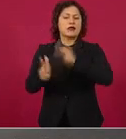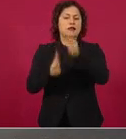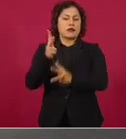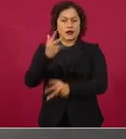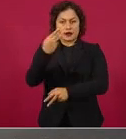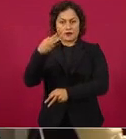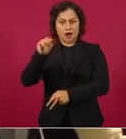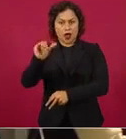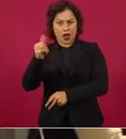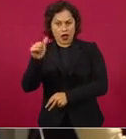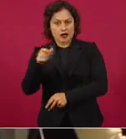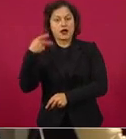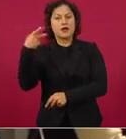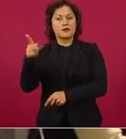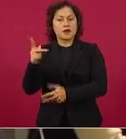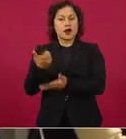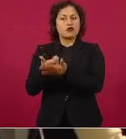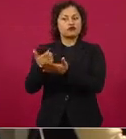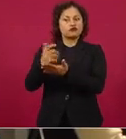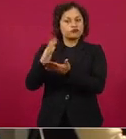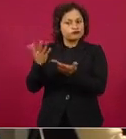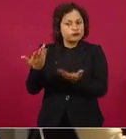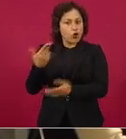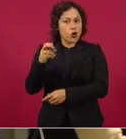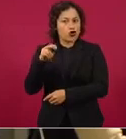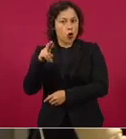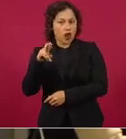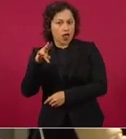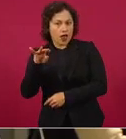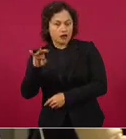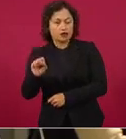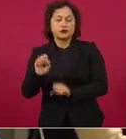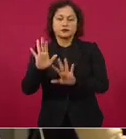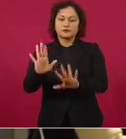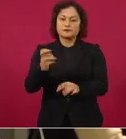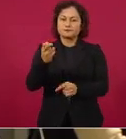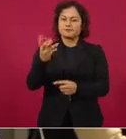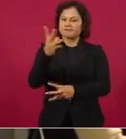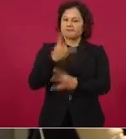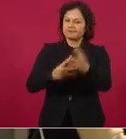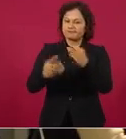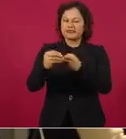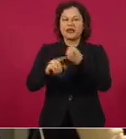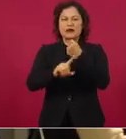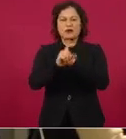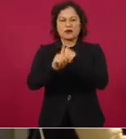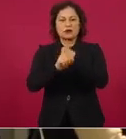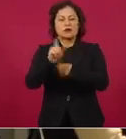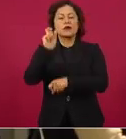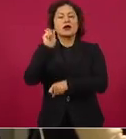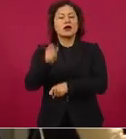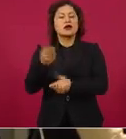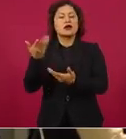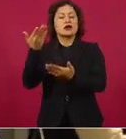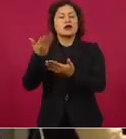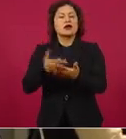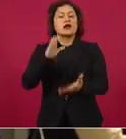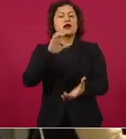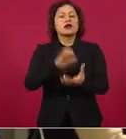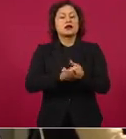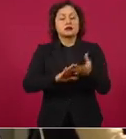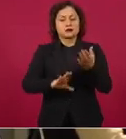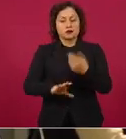informado. Preguntarle pues por toda esta polémica, también la esposa de José Ramón pues dio a conocer cómo se